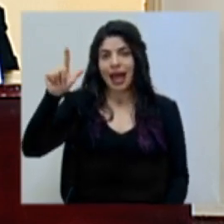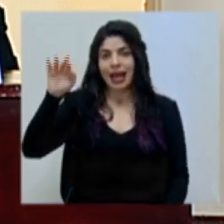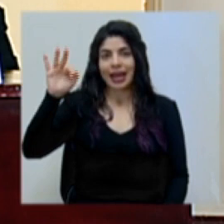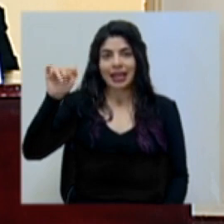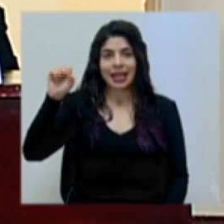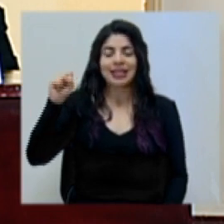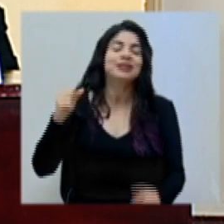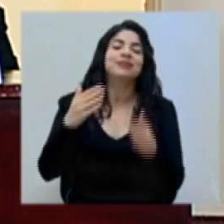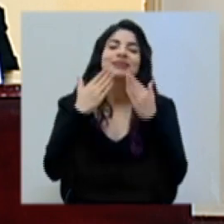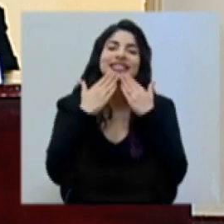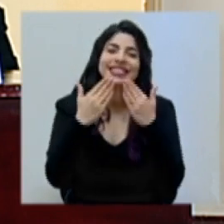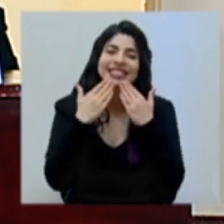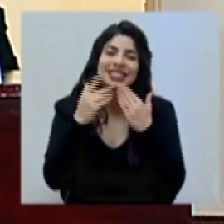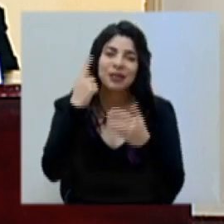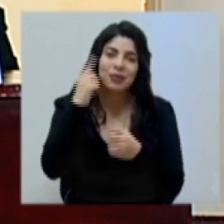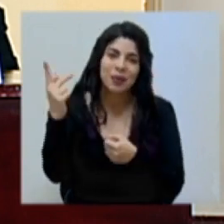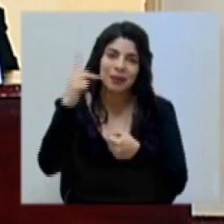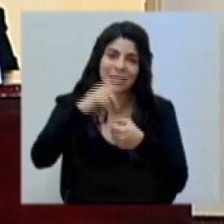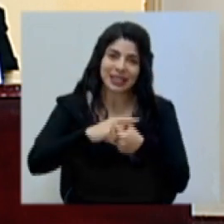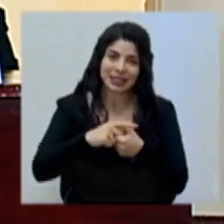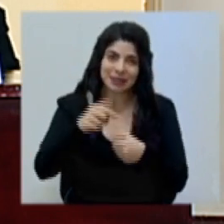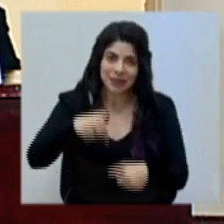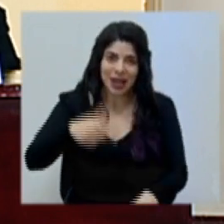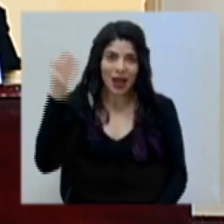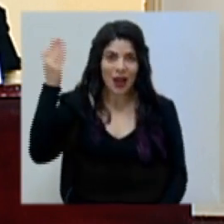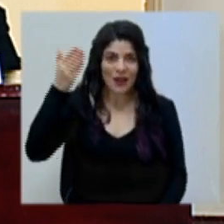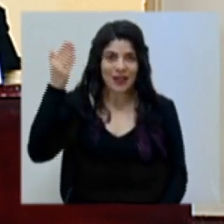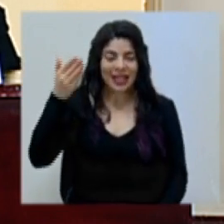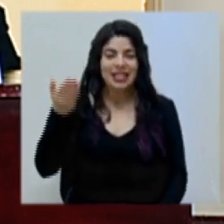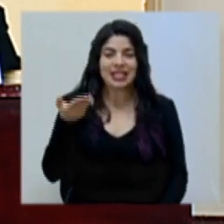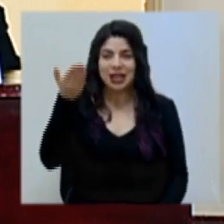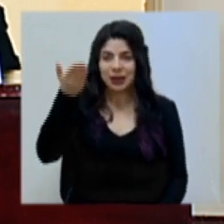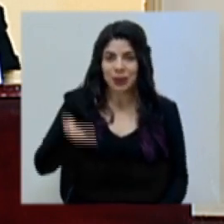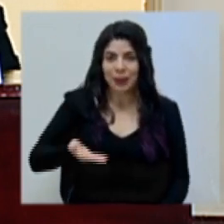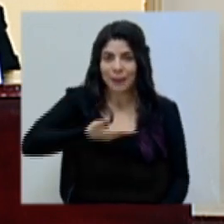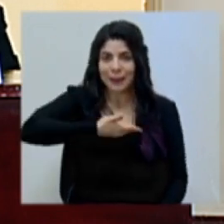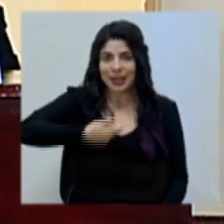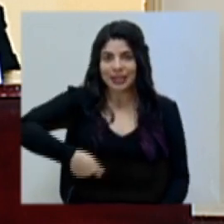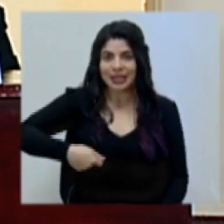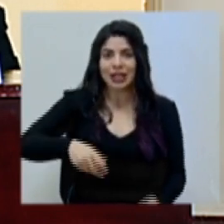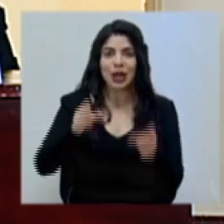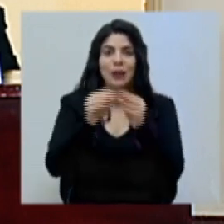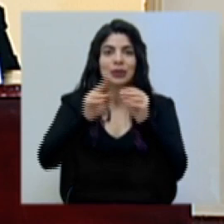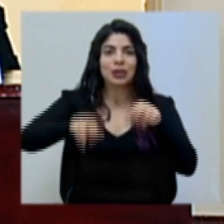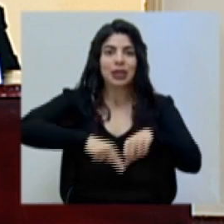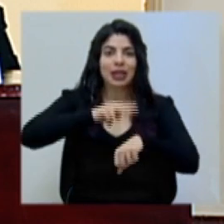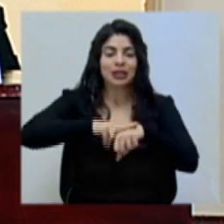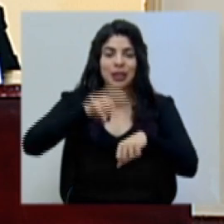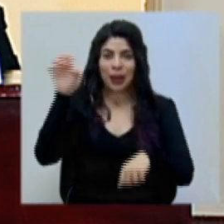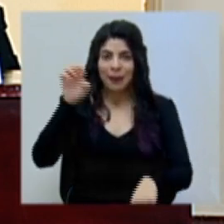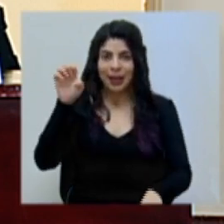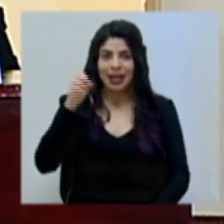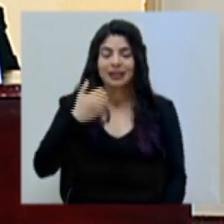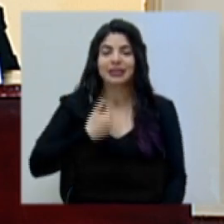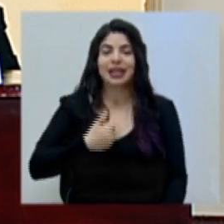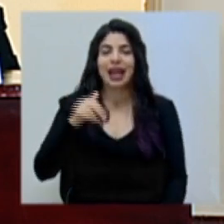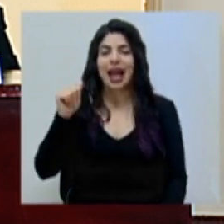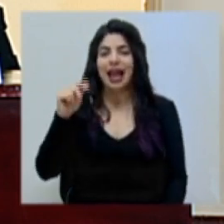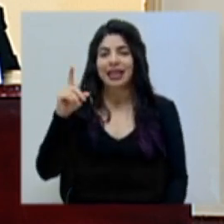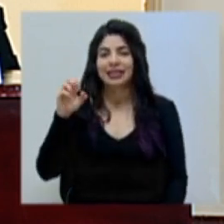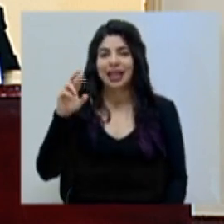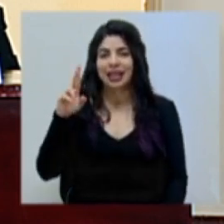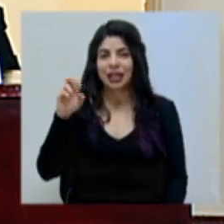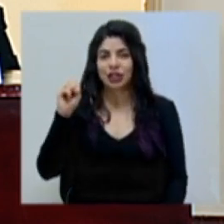presidencia.go.cr/inclinada-alertas. Agradecemos la participación en esta conferencia de prensa del presidente de la Comisión Nacional de Emergencias, el señor